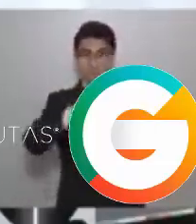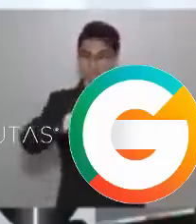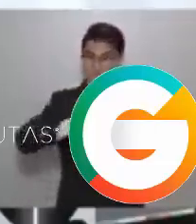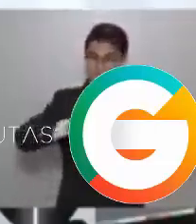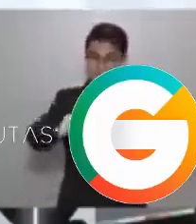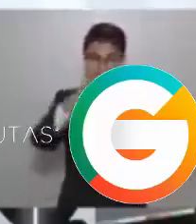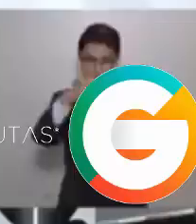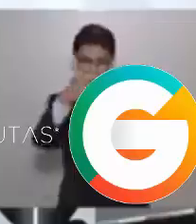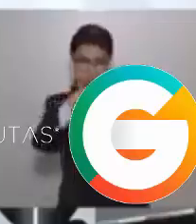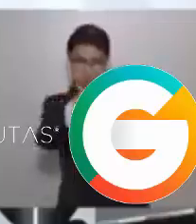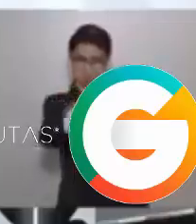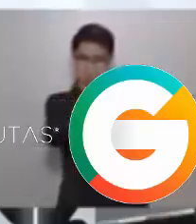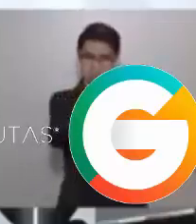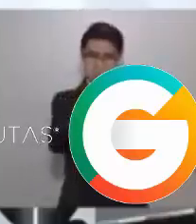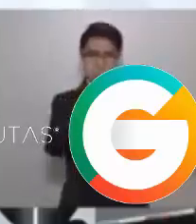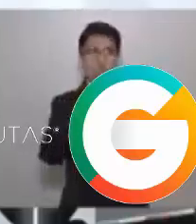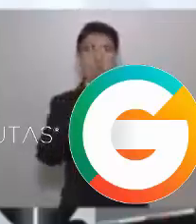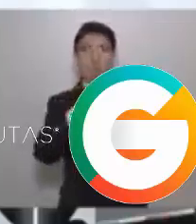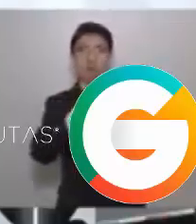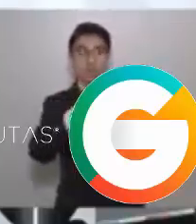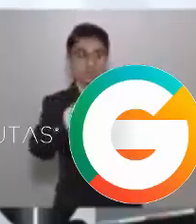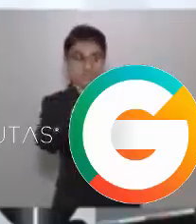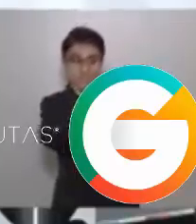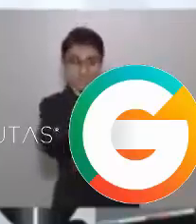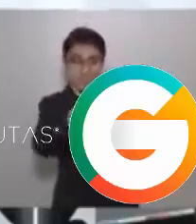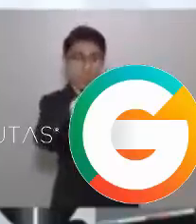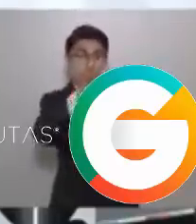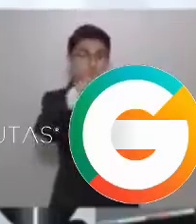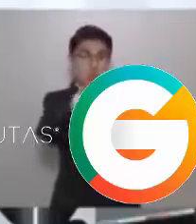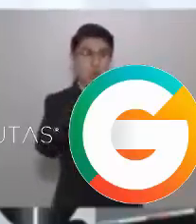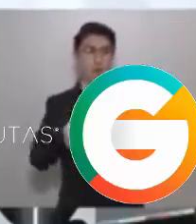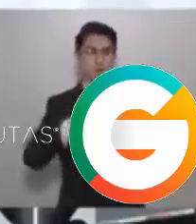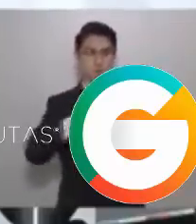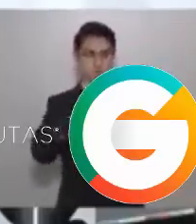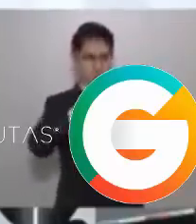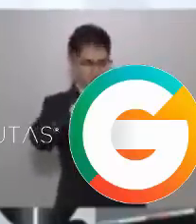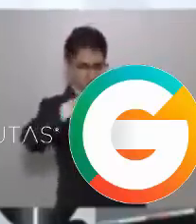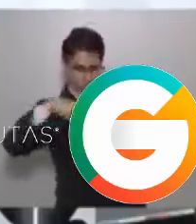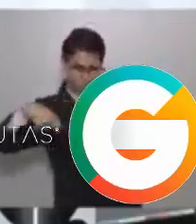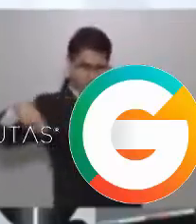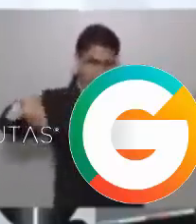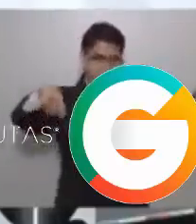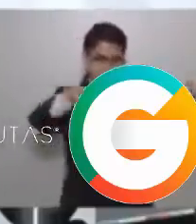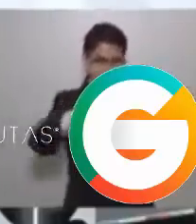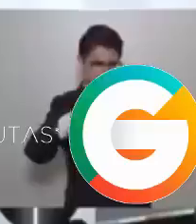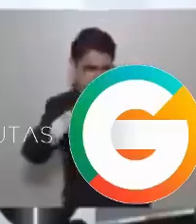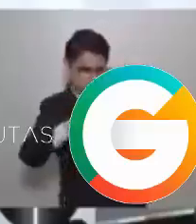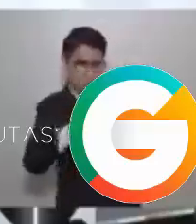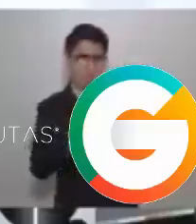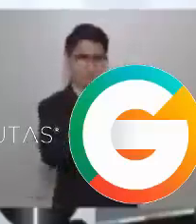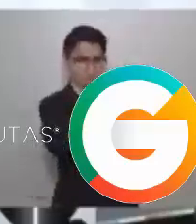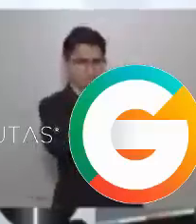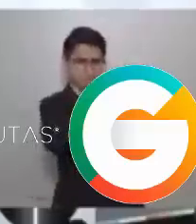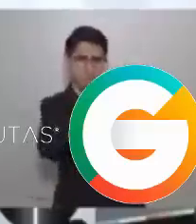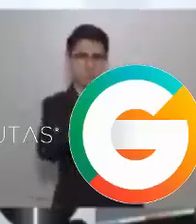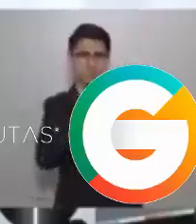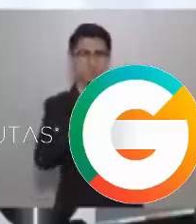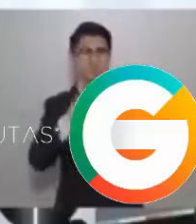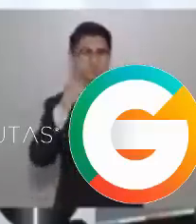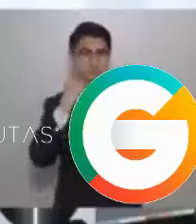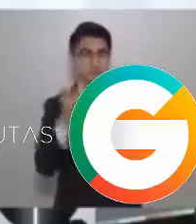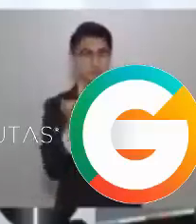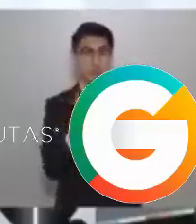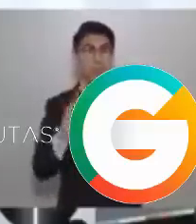delito, así como agentes de investigación, expertos en las ciencias forenses, de criminalística de campo y los que fueren